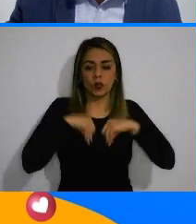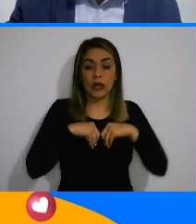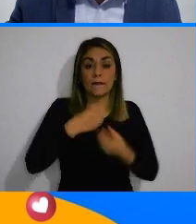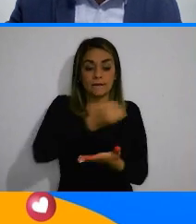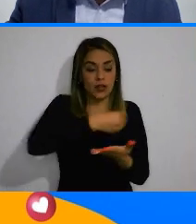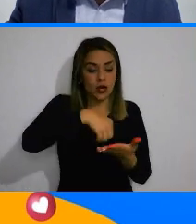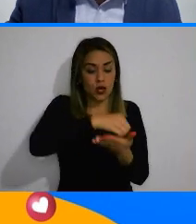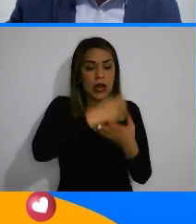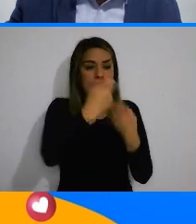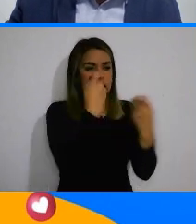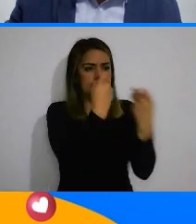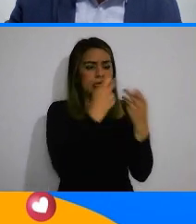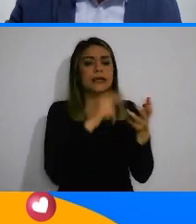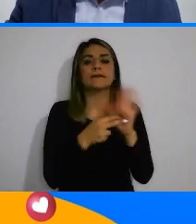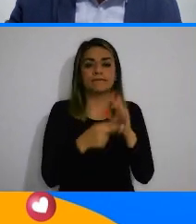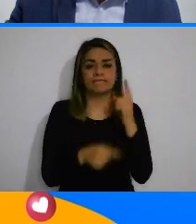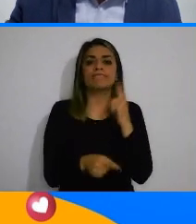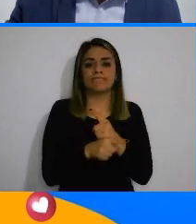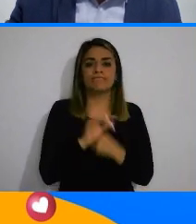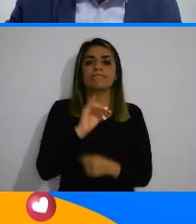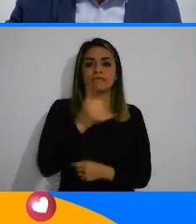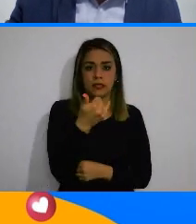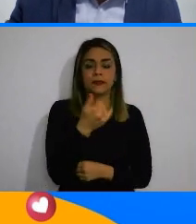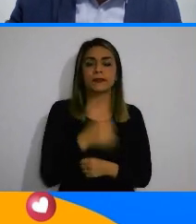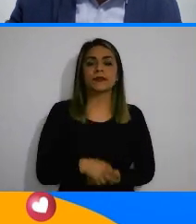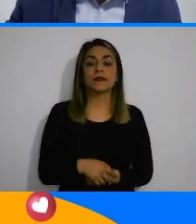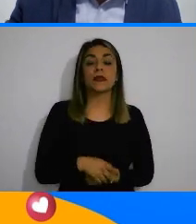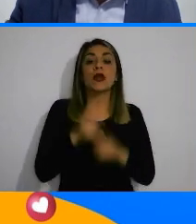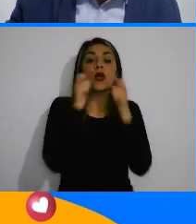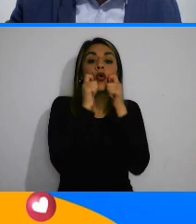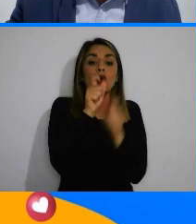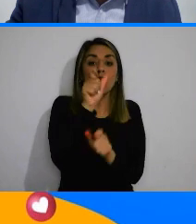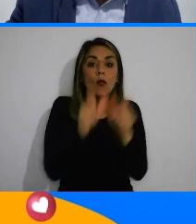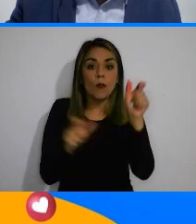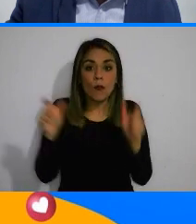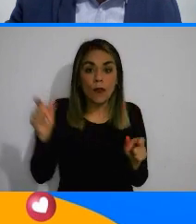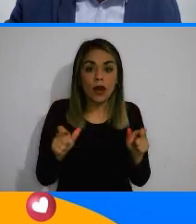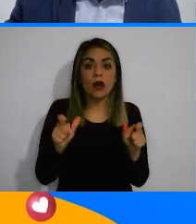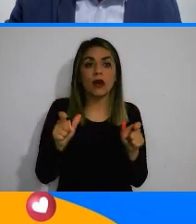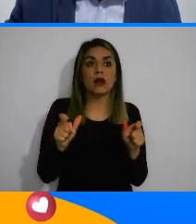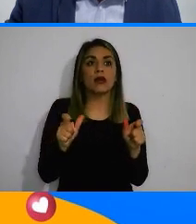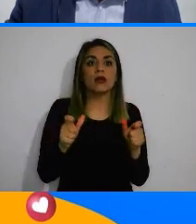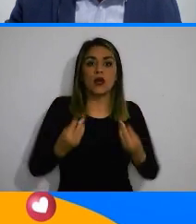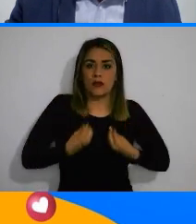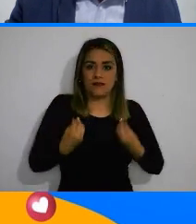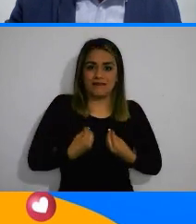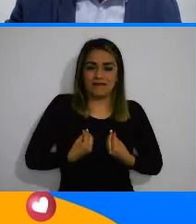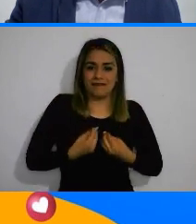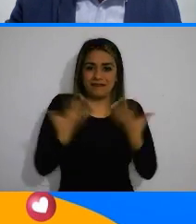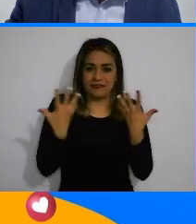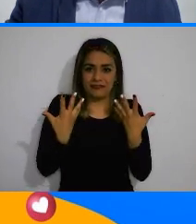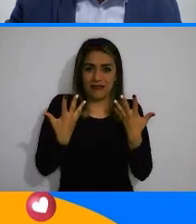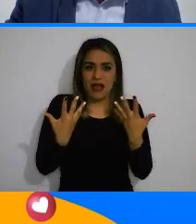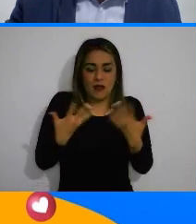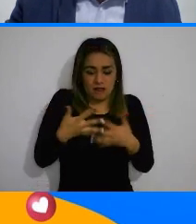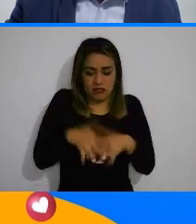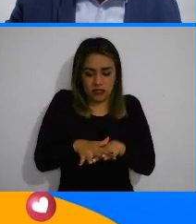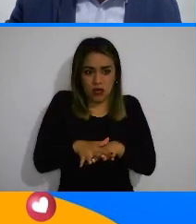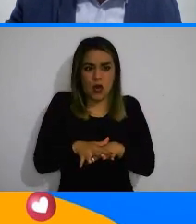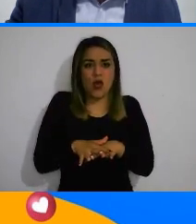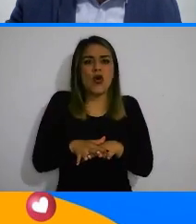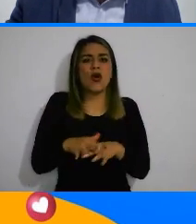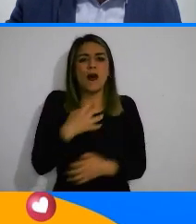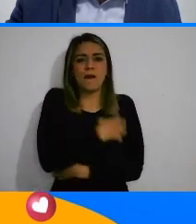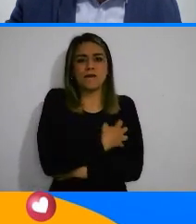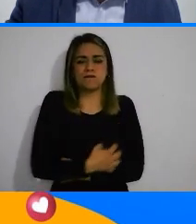nos explica entonces que si los individuos o los organismos, ¿sí?, forman o sus